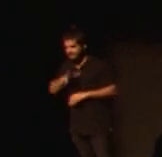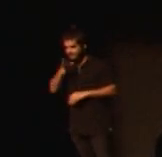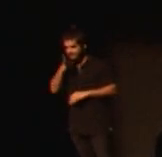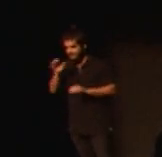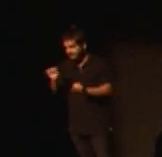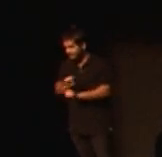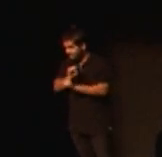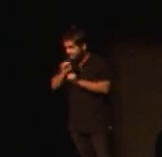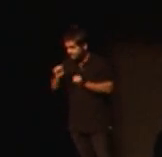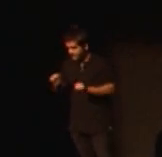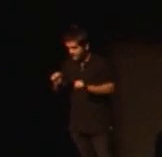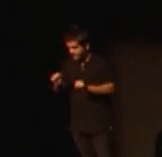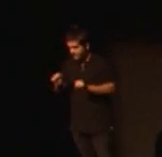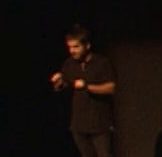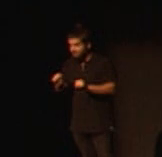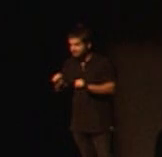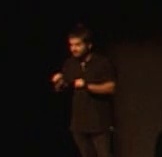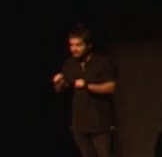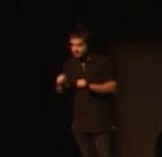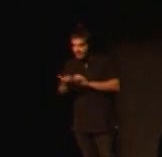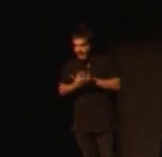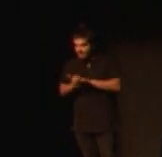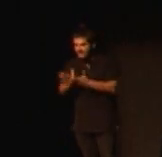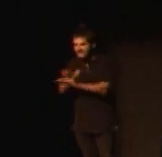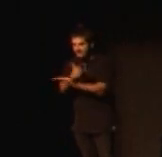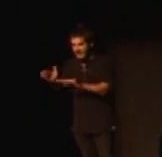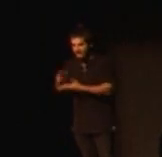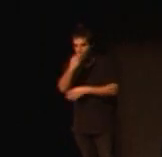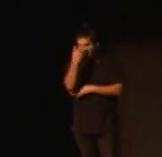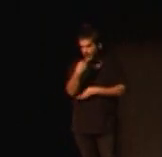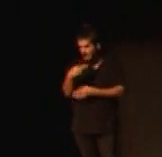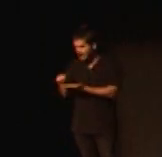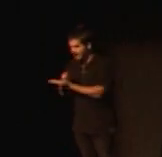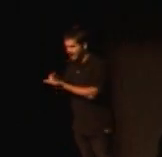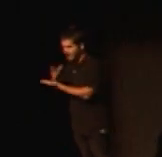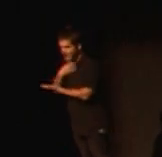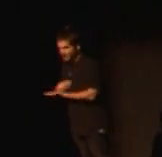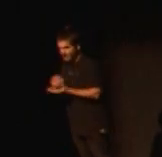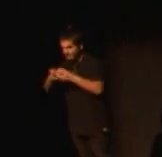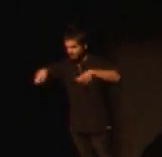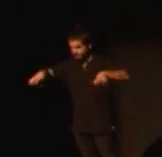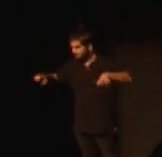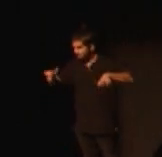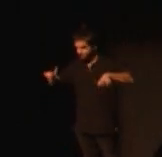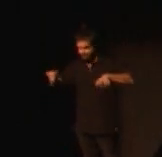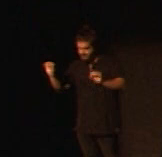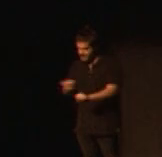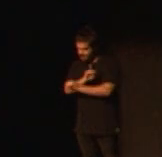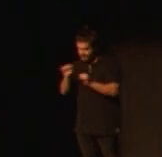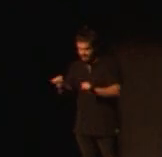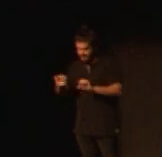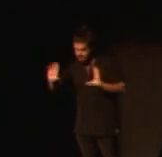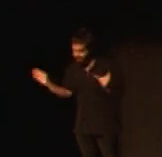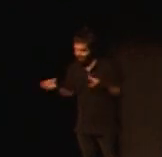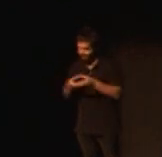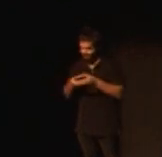Murcia y hablar del Grupo 11. Mi parte más importante, o la parte más importante de esta intervención, que ya está llegando a su fin